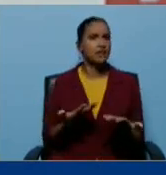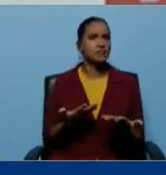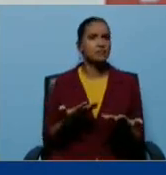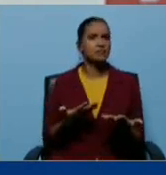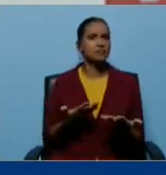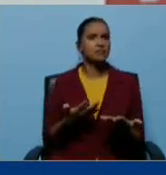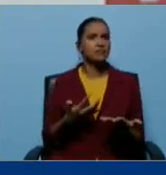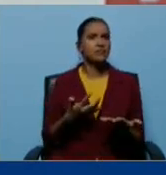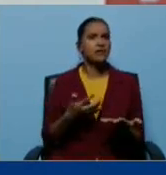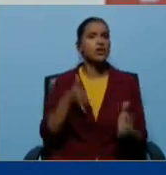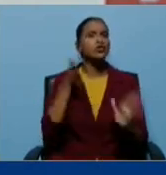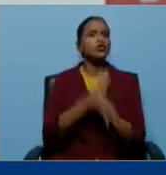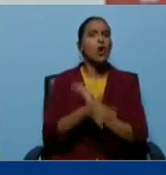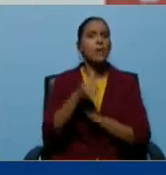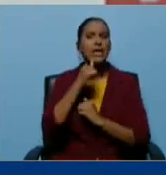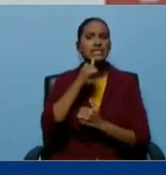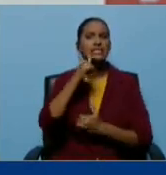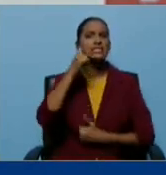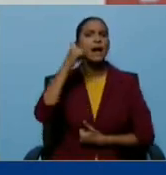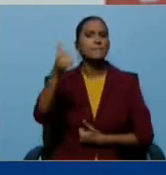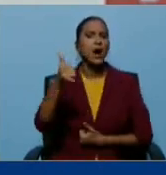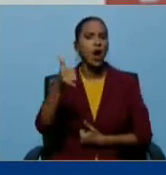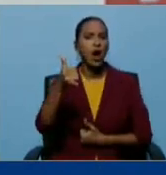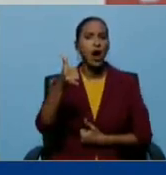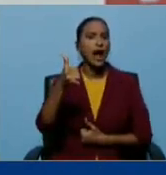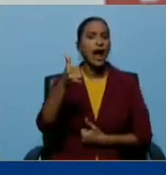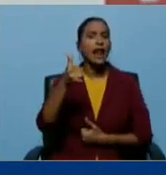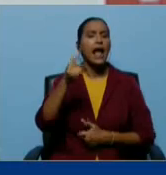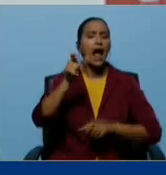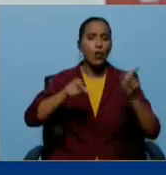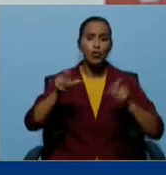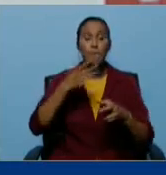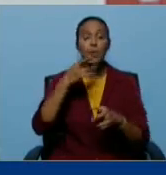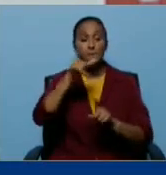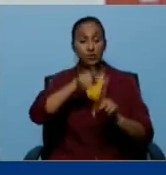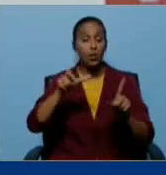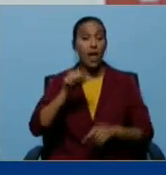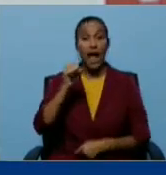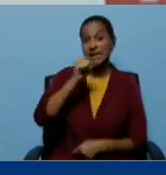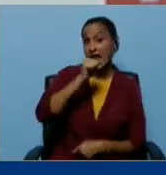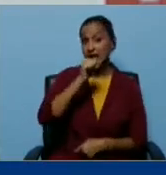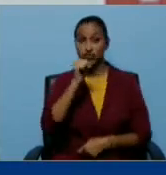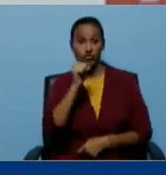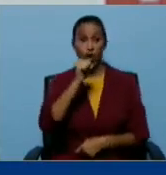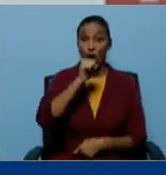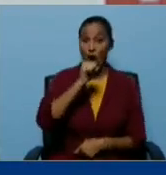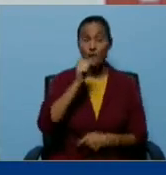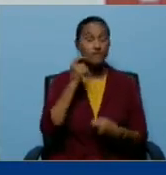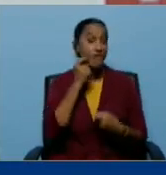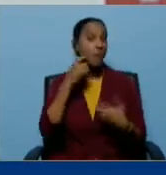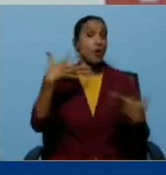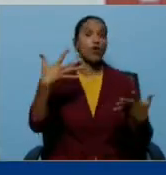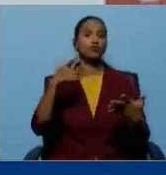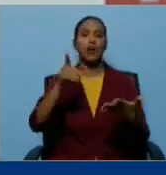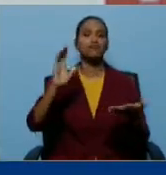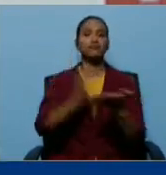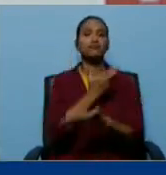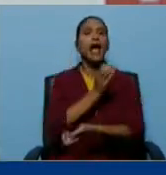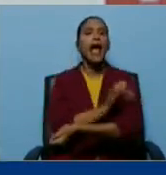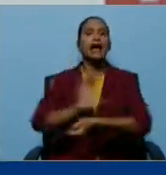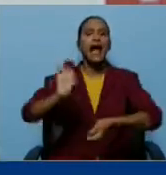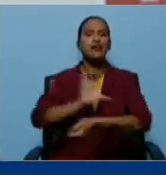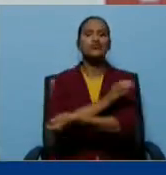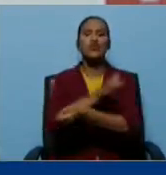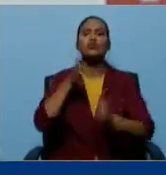disqueras para amenazarlos con retirarlos de Spotify y retirarlos de sus promociones